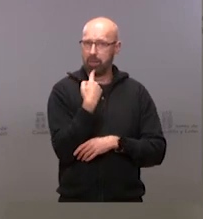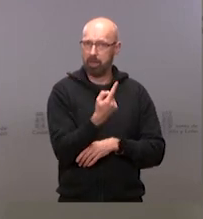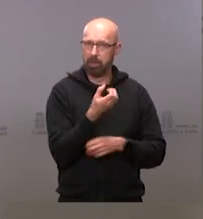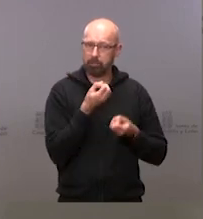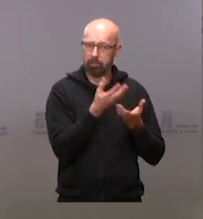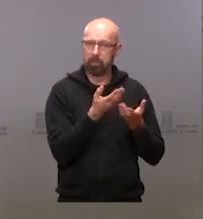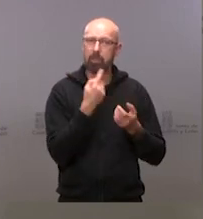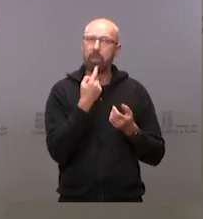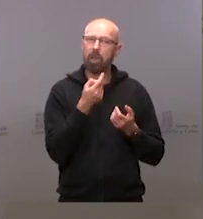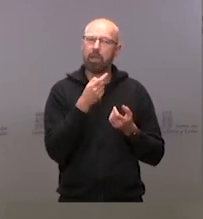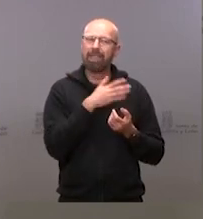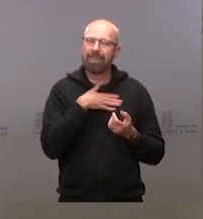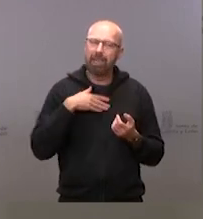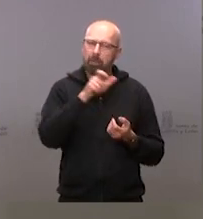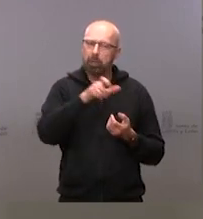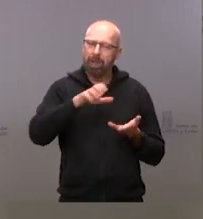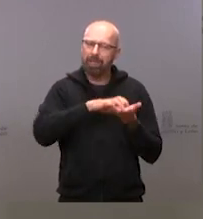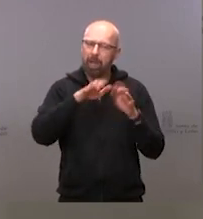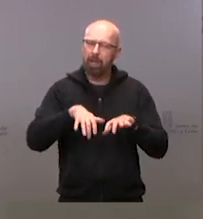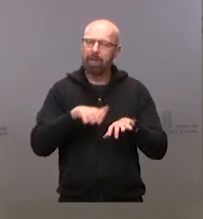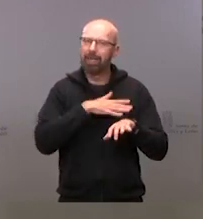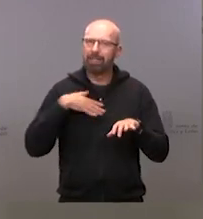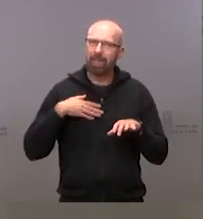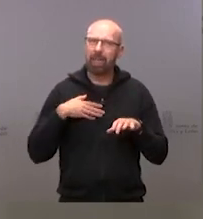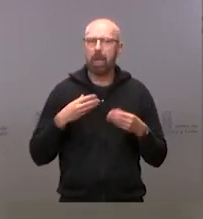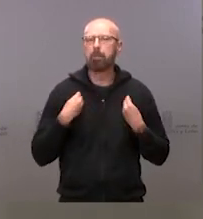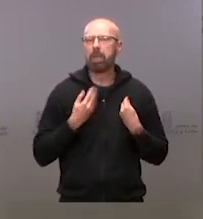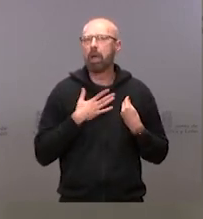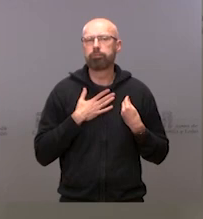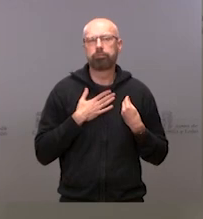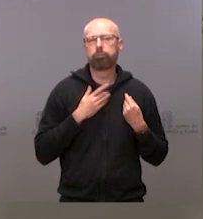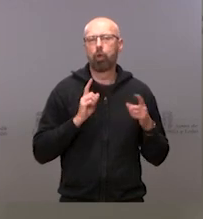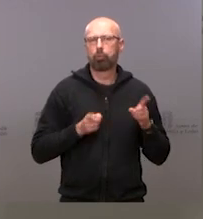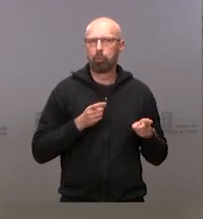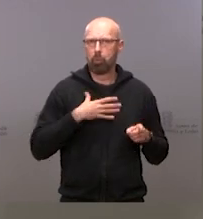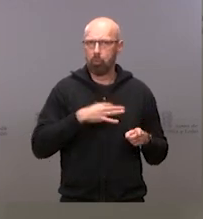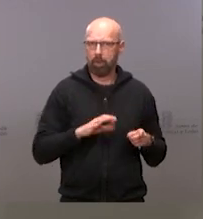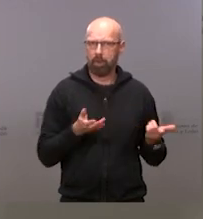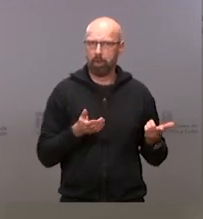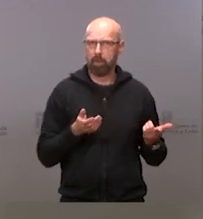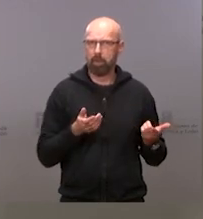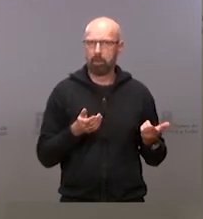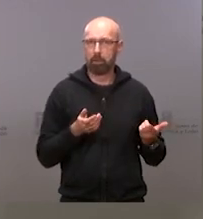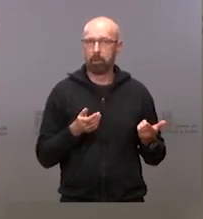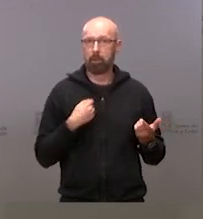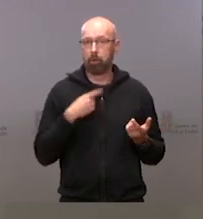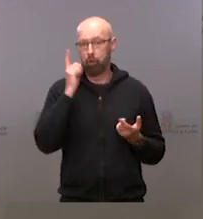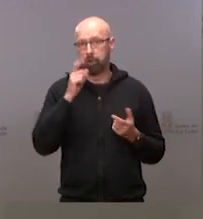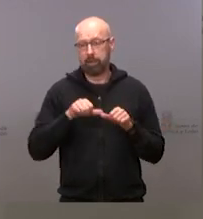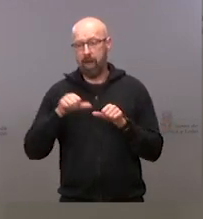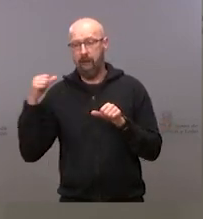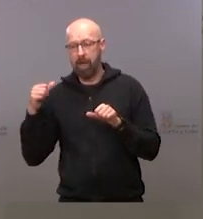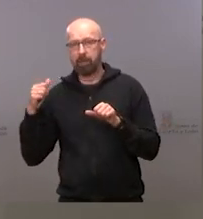las cuestiones y leoneses fueran dueñas de su vida yo no sé si hasta ahora no lo eran han de haber un gobierno de coalición y quería